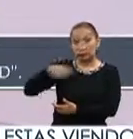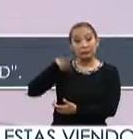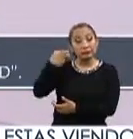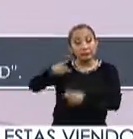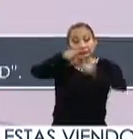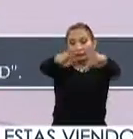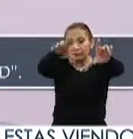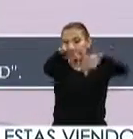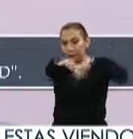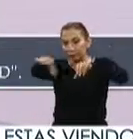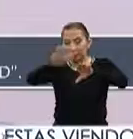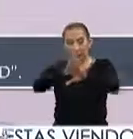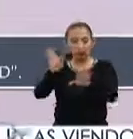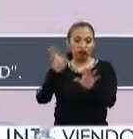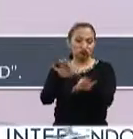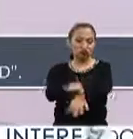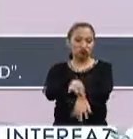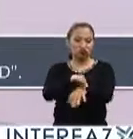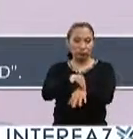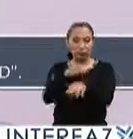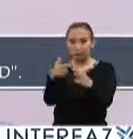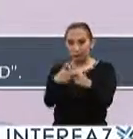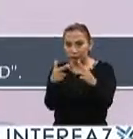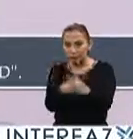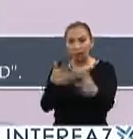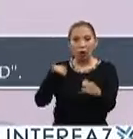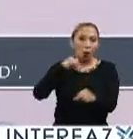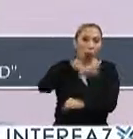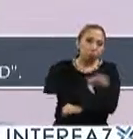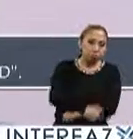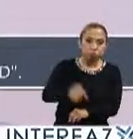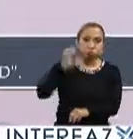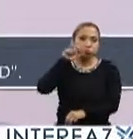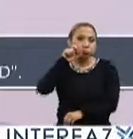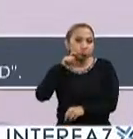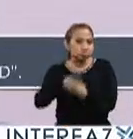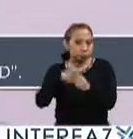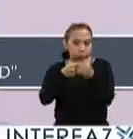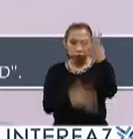son las diversidades más evidentes, las religiosas, las de orientación sexual,